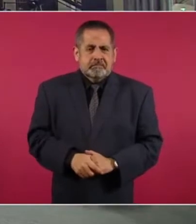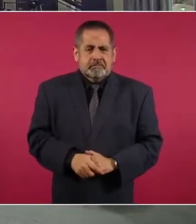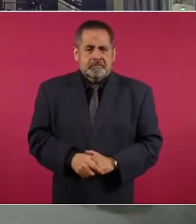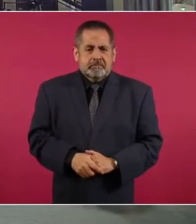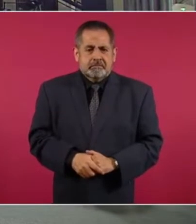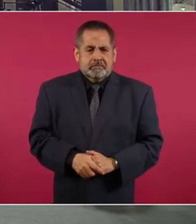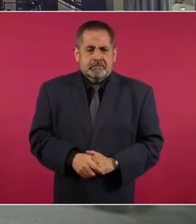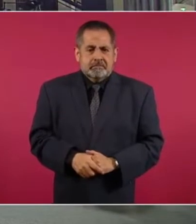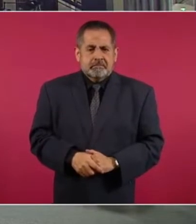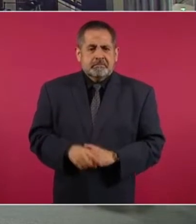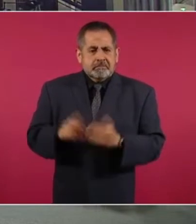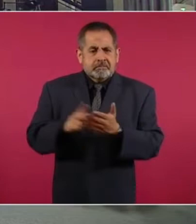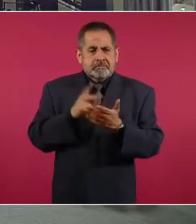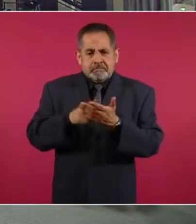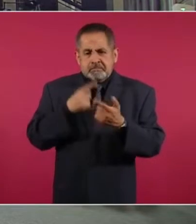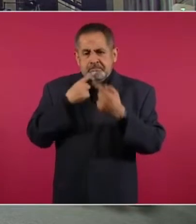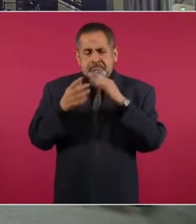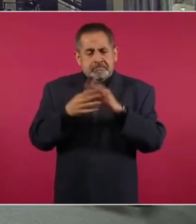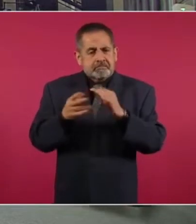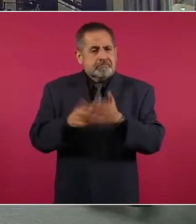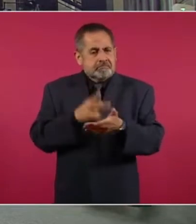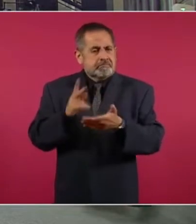Y constantemente